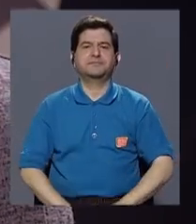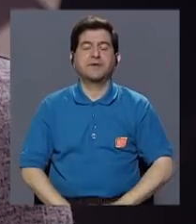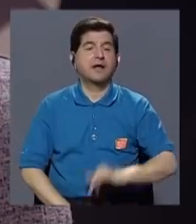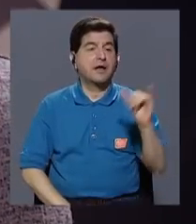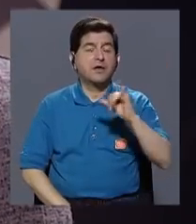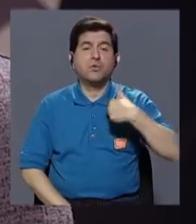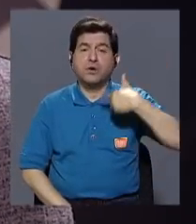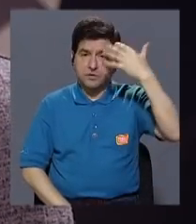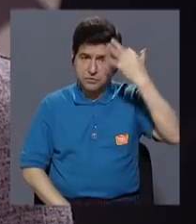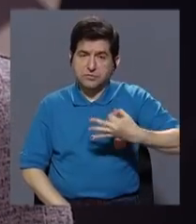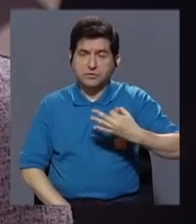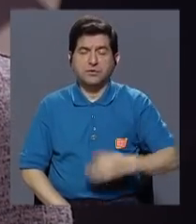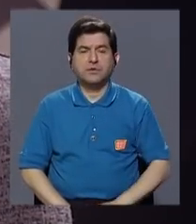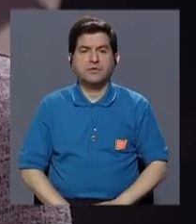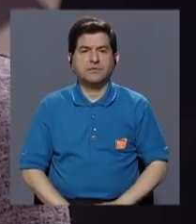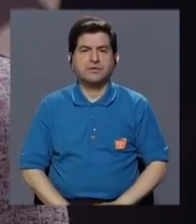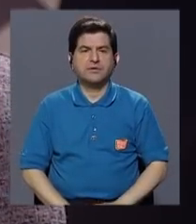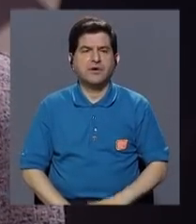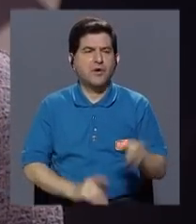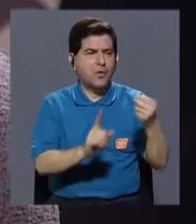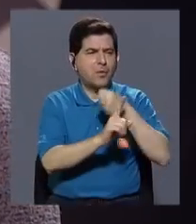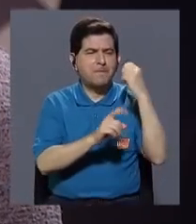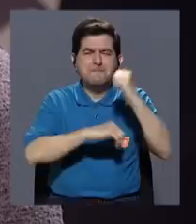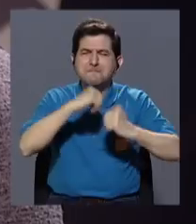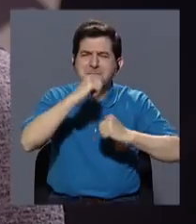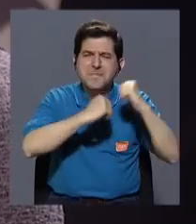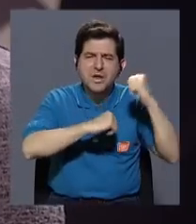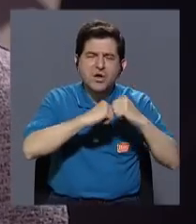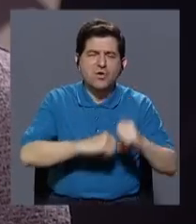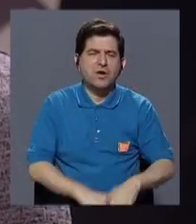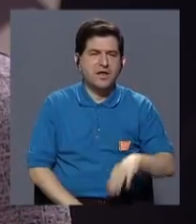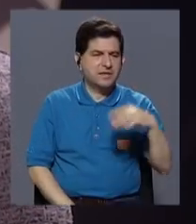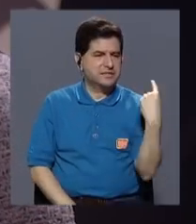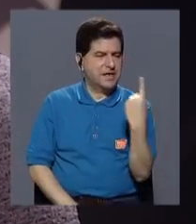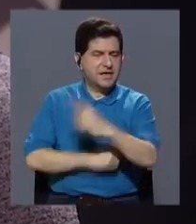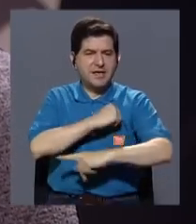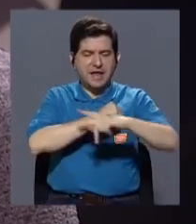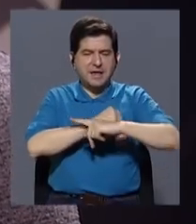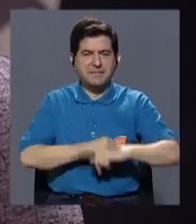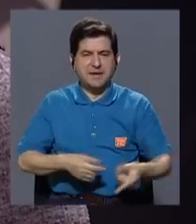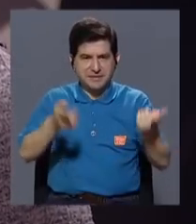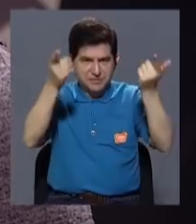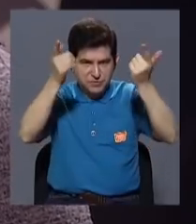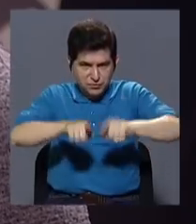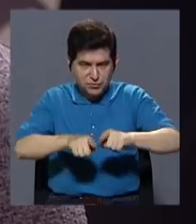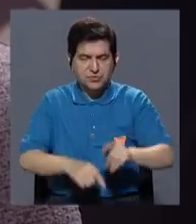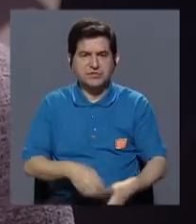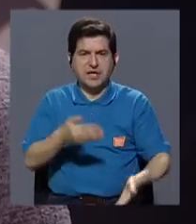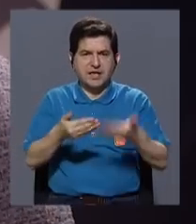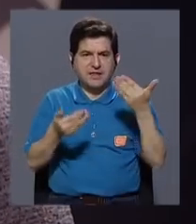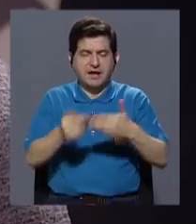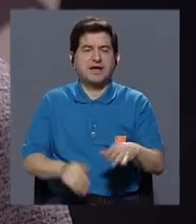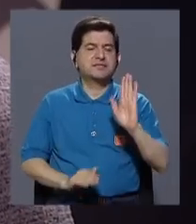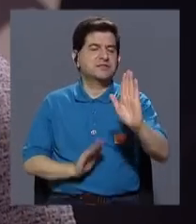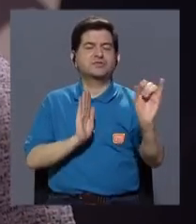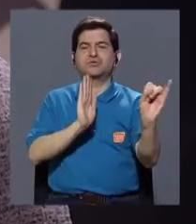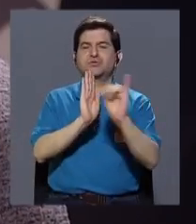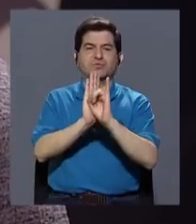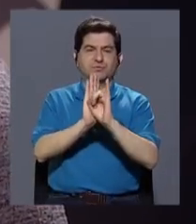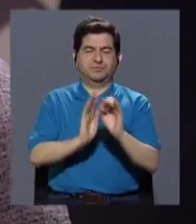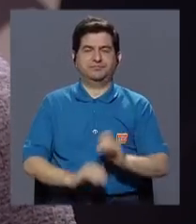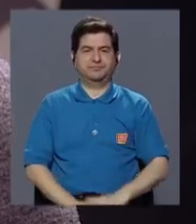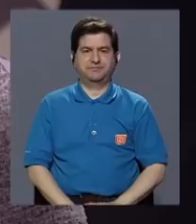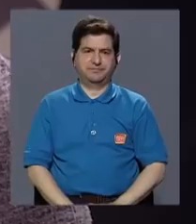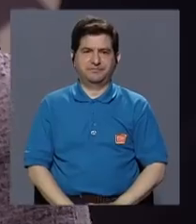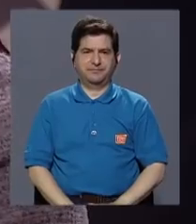también creo que es para la violencia estructural y la forma en que cada país lo lleva es casi que su identidad sea